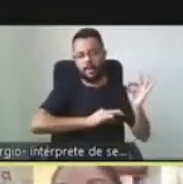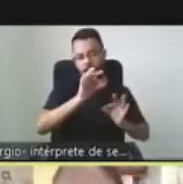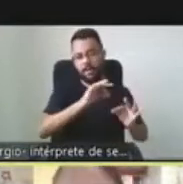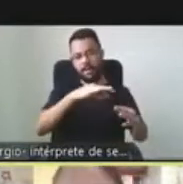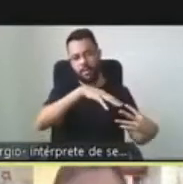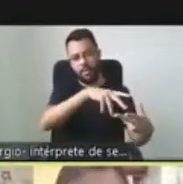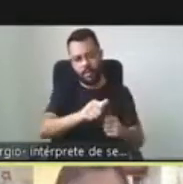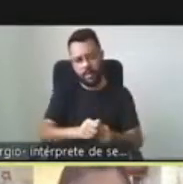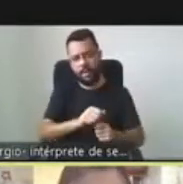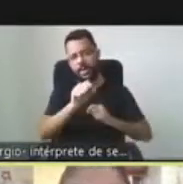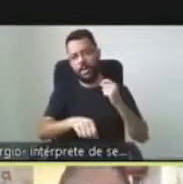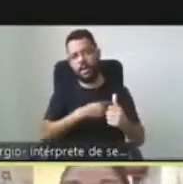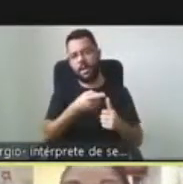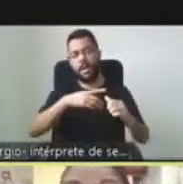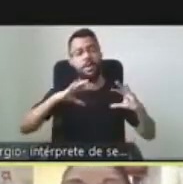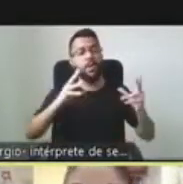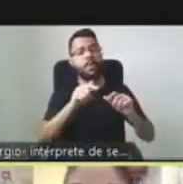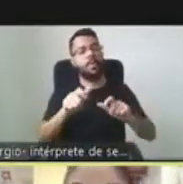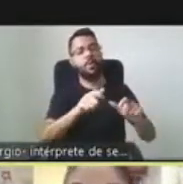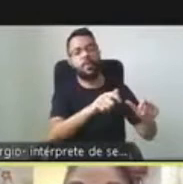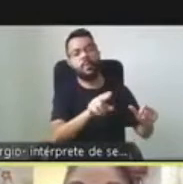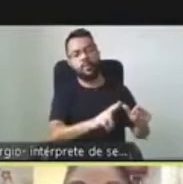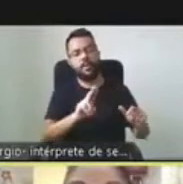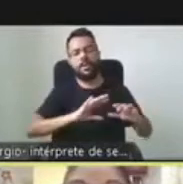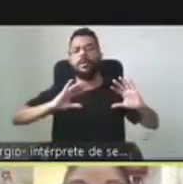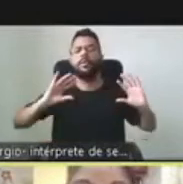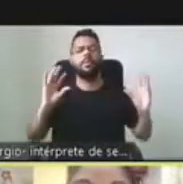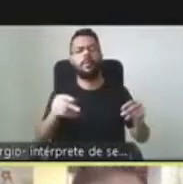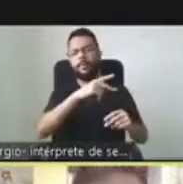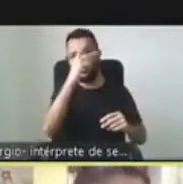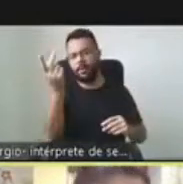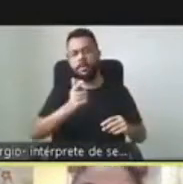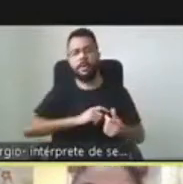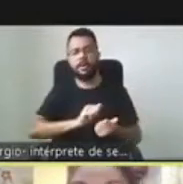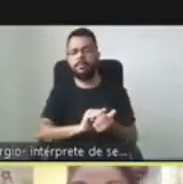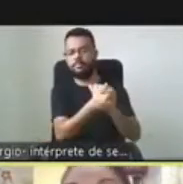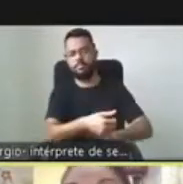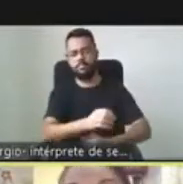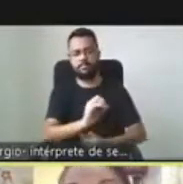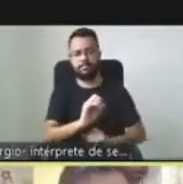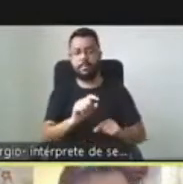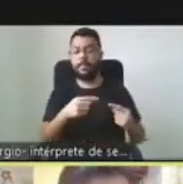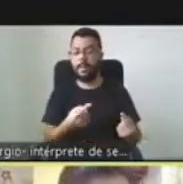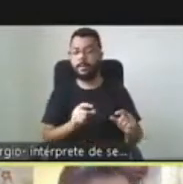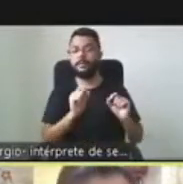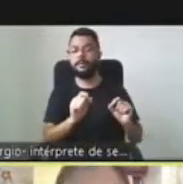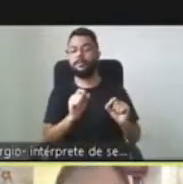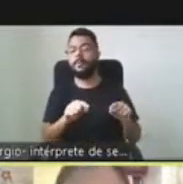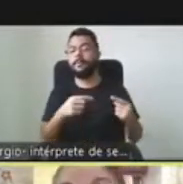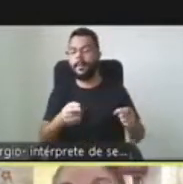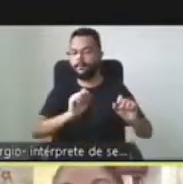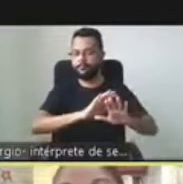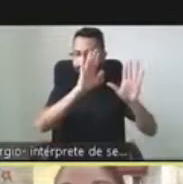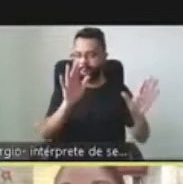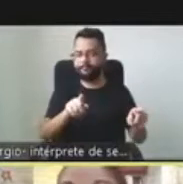los entornos a utilizar por todas las personas sin adaptación, pero que igual se aclara que se